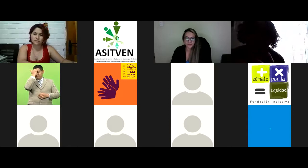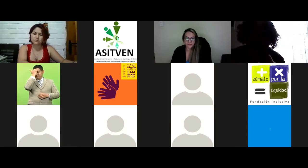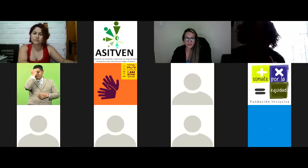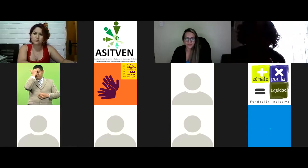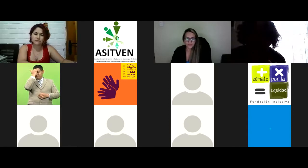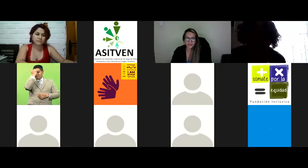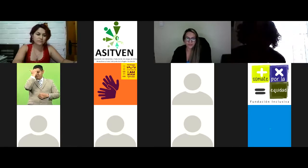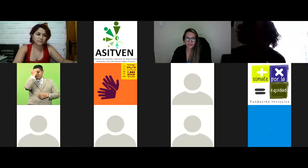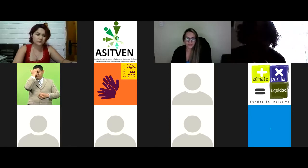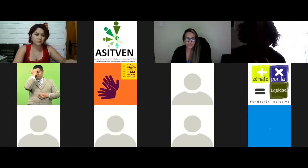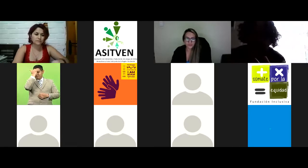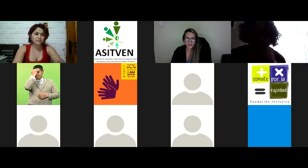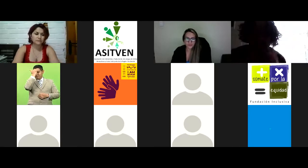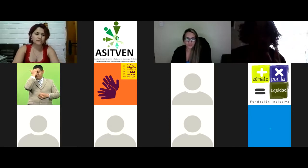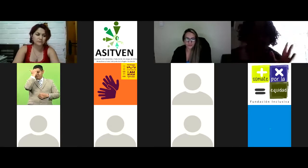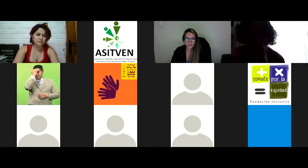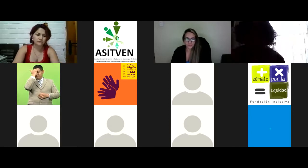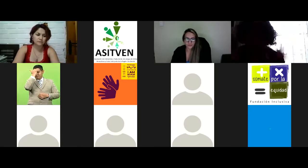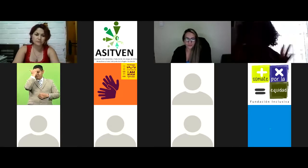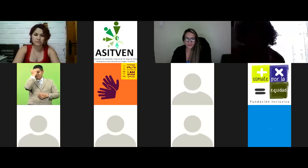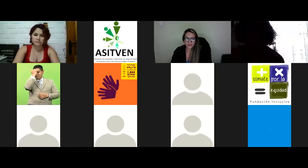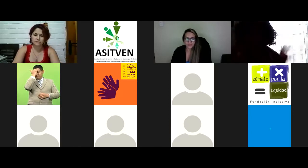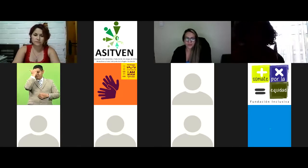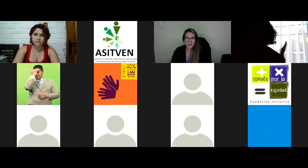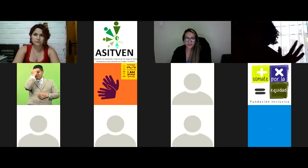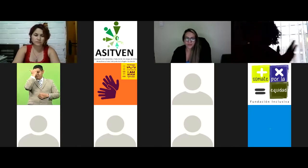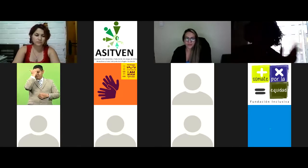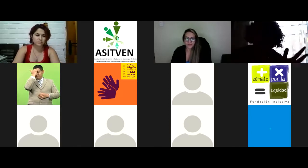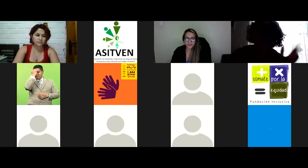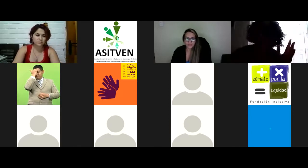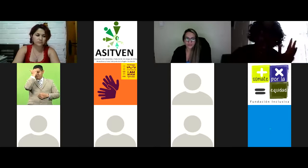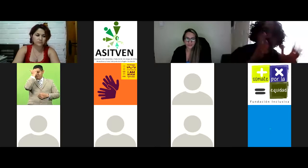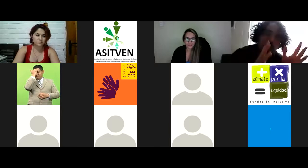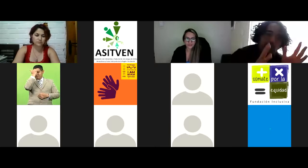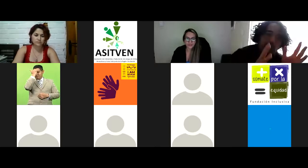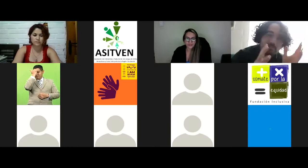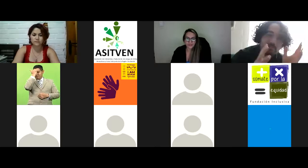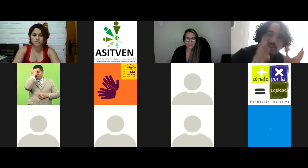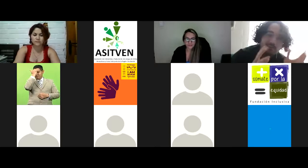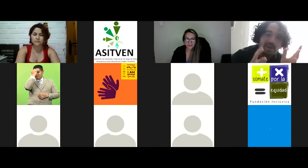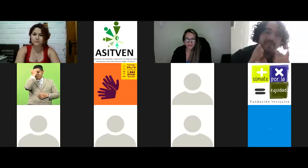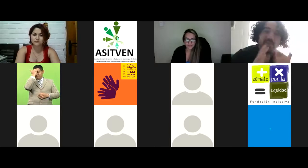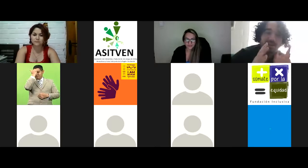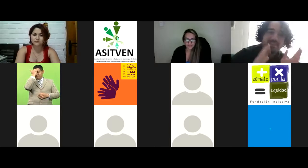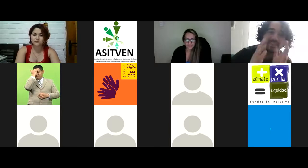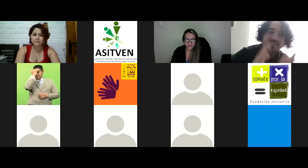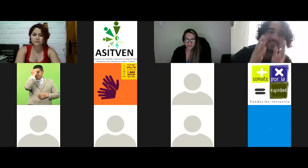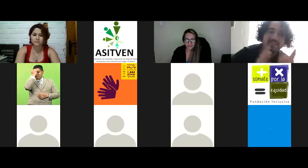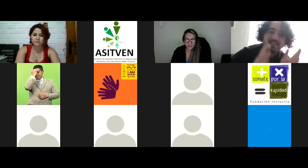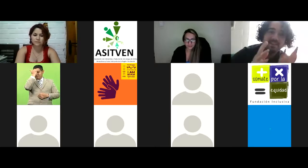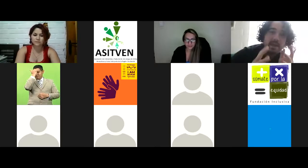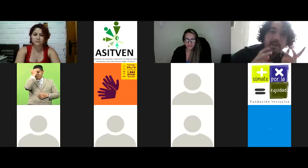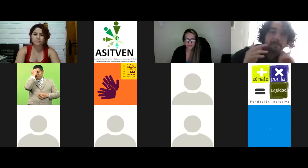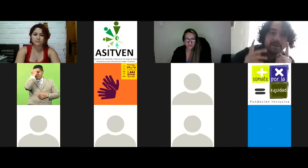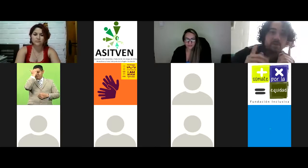que es muy bueno porque eso te ayuda como a mantener eso de, no, cuando estoy con estos sordos de Venezuela, tengo que hacer estas